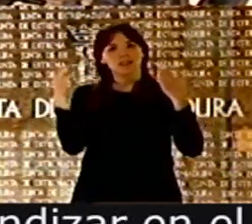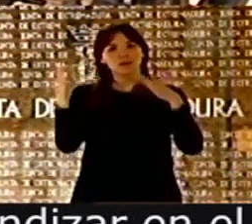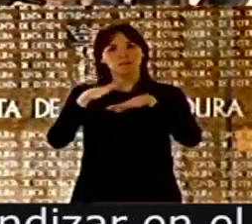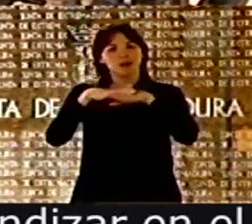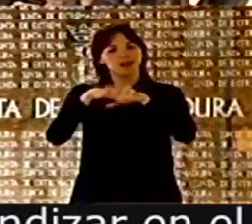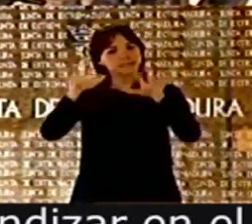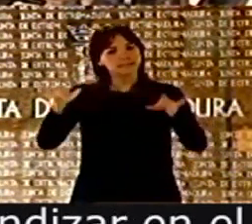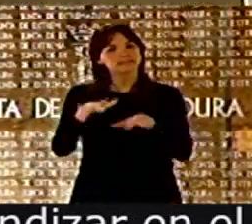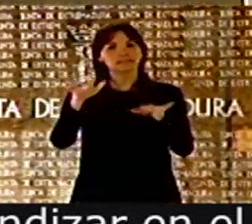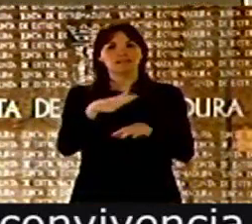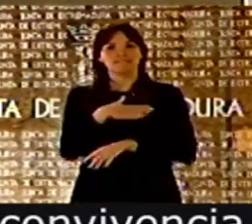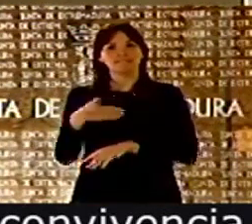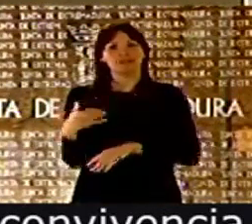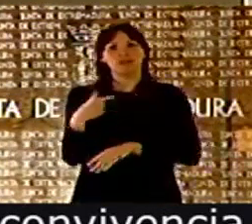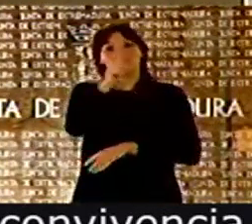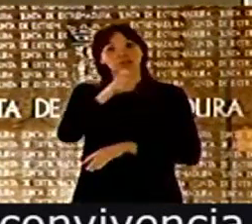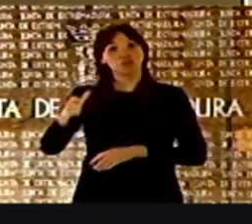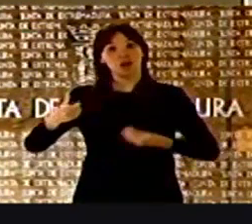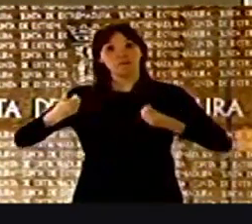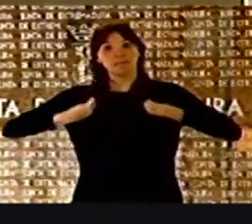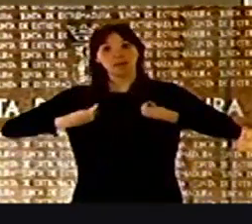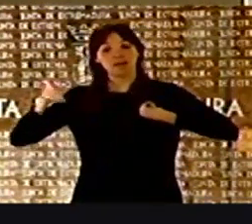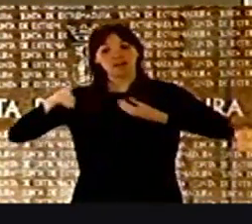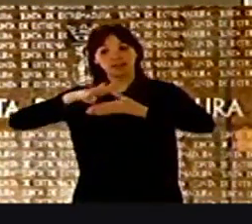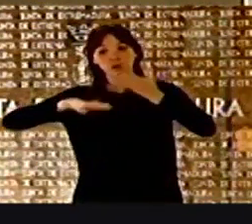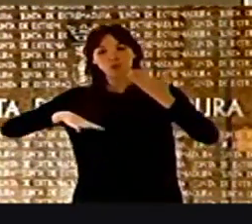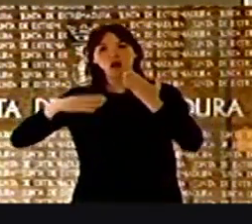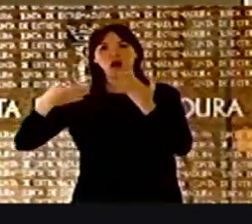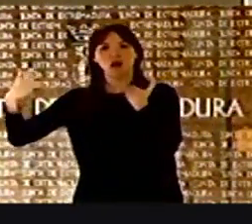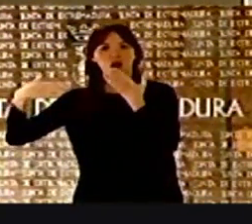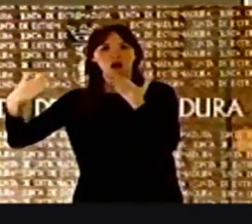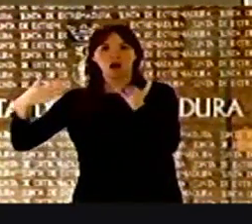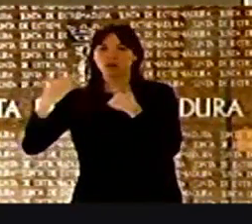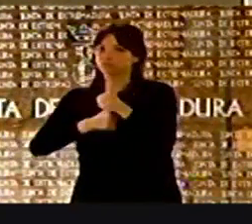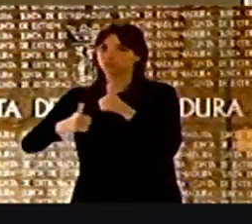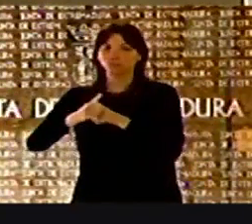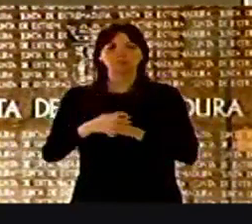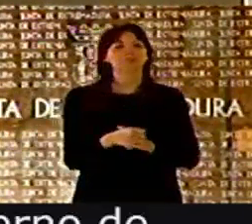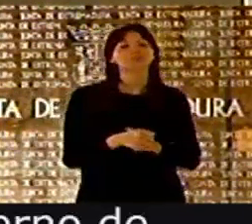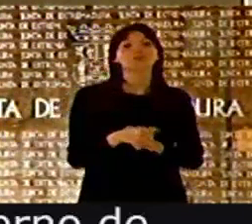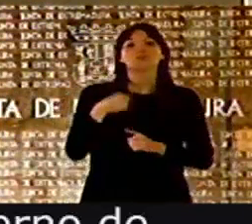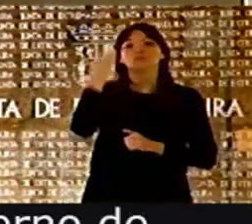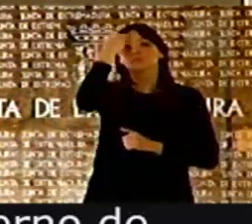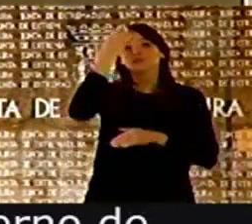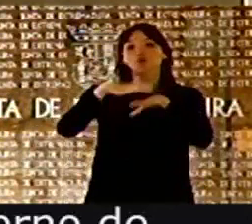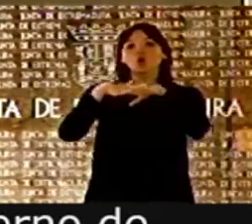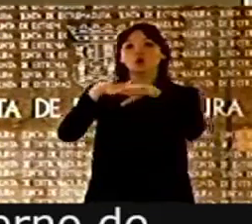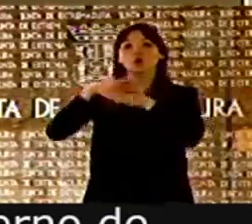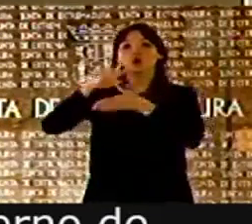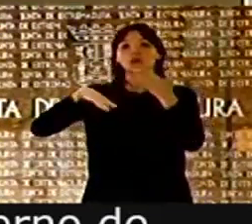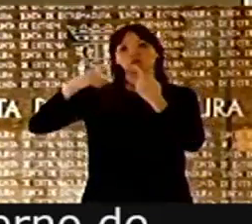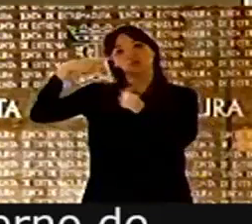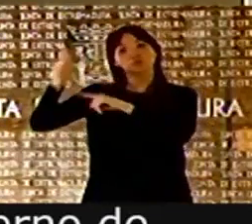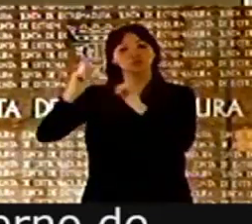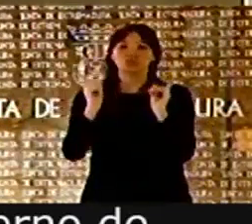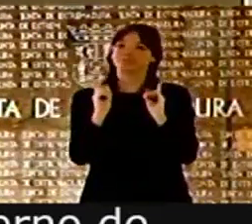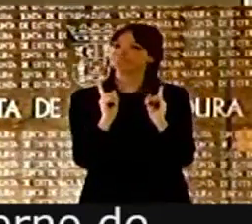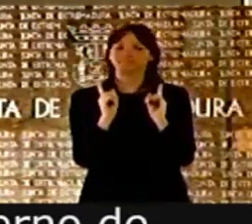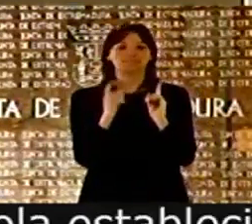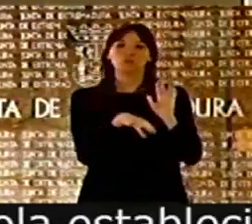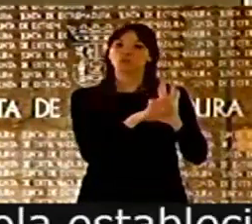catalanes? Primero, creo que no solo en el autogobierno de Cataluña. Yo creo que la Constitución española estableció